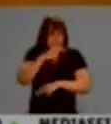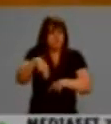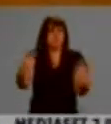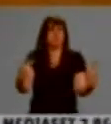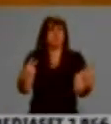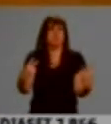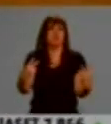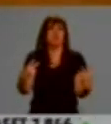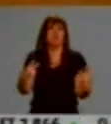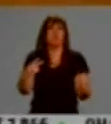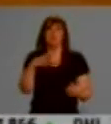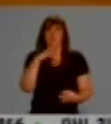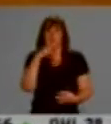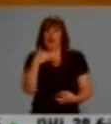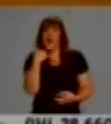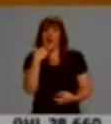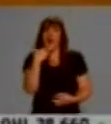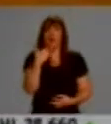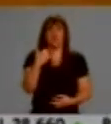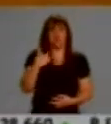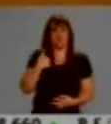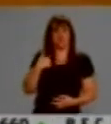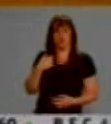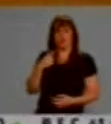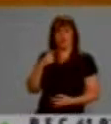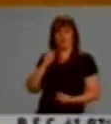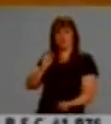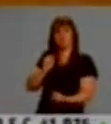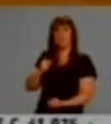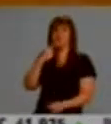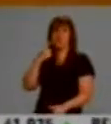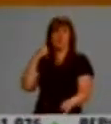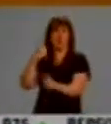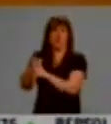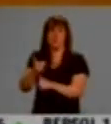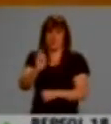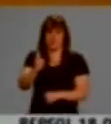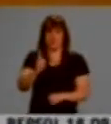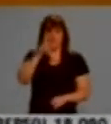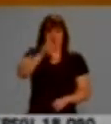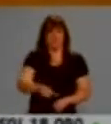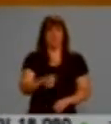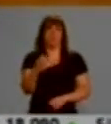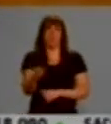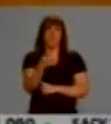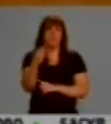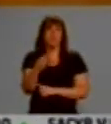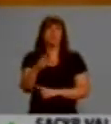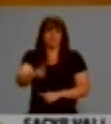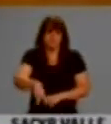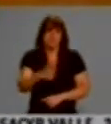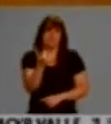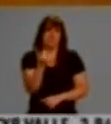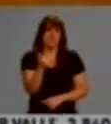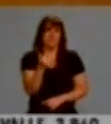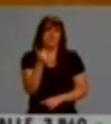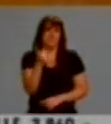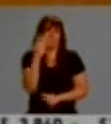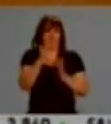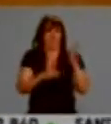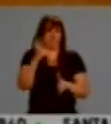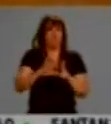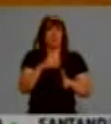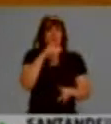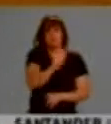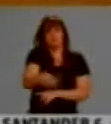públicamente y no desmentidos ni siquiera por usted. Bárcenas fue su tesorero y está en la cárcel. Usted le nombró, usted